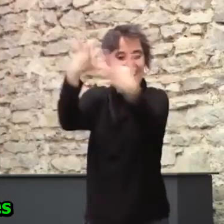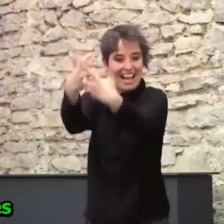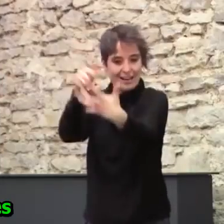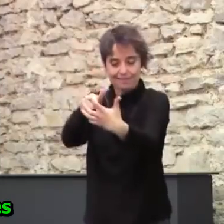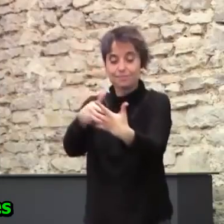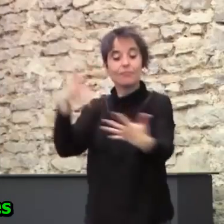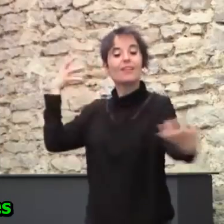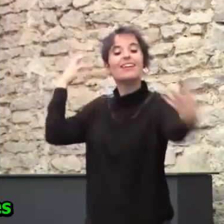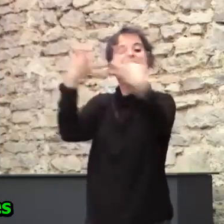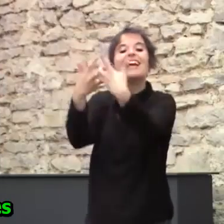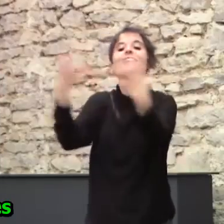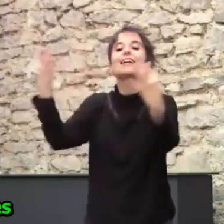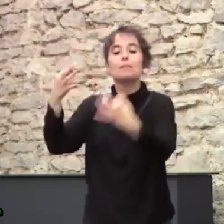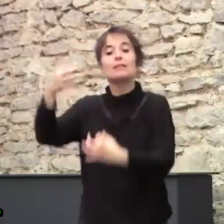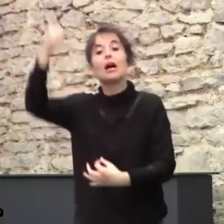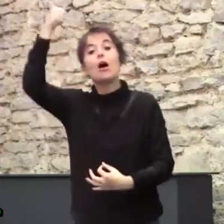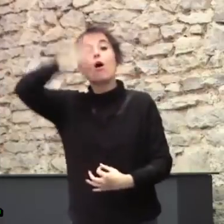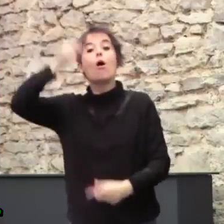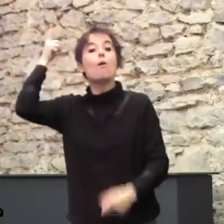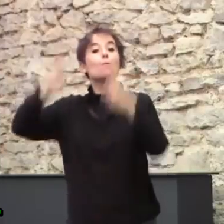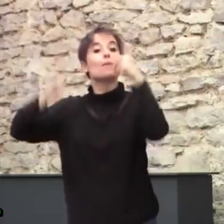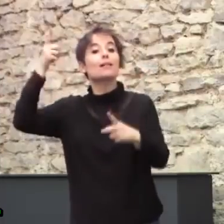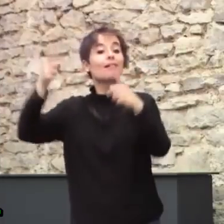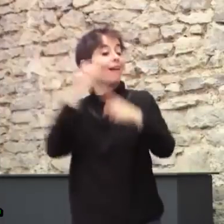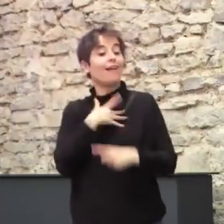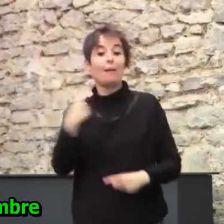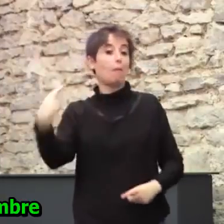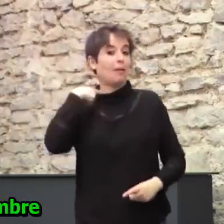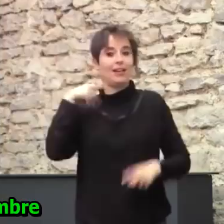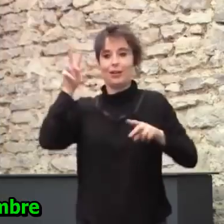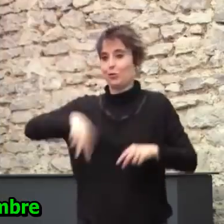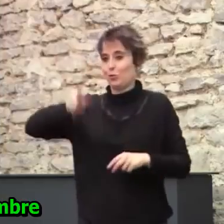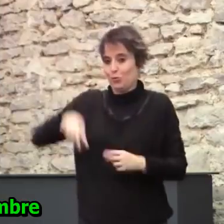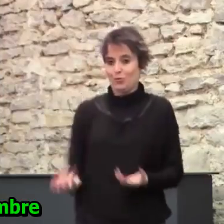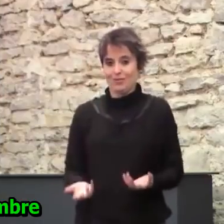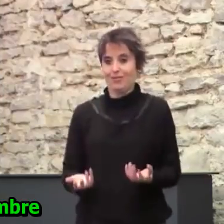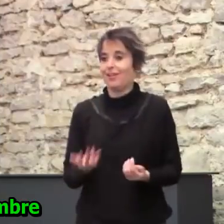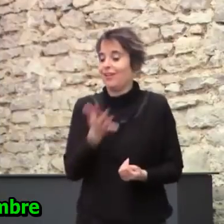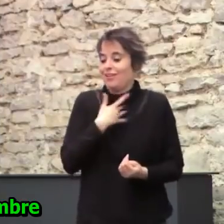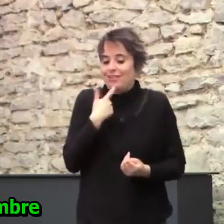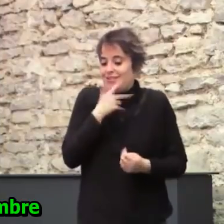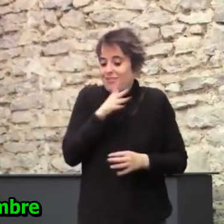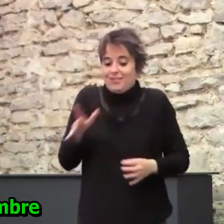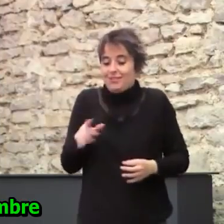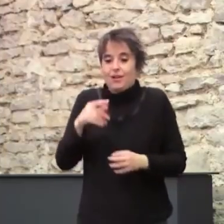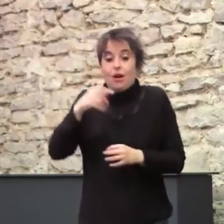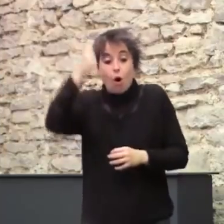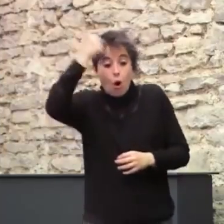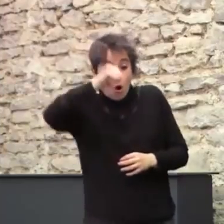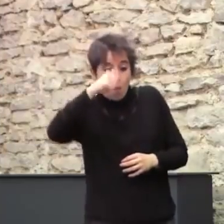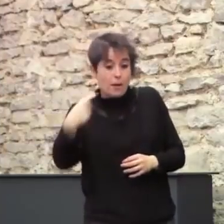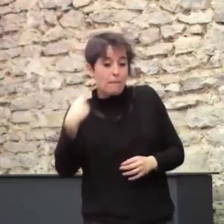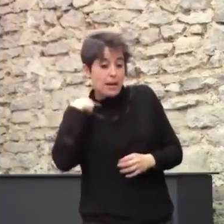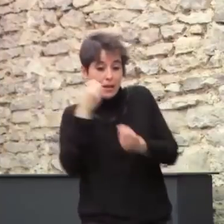guerra, además, ocurre que los hombres patriarcales nunca quieren ser los perdedores, ¿no? No hay nada más horrible para un hombre que